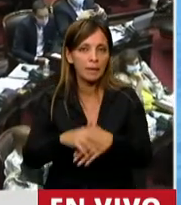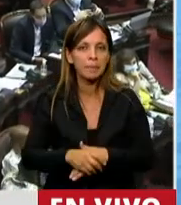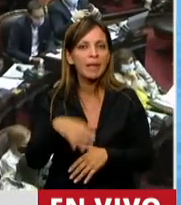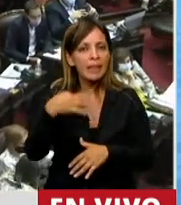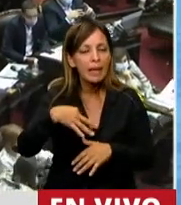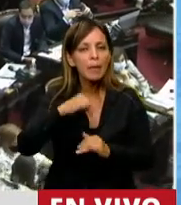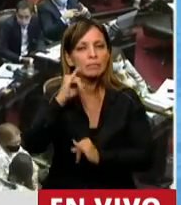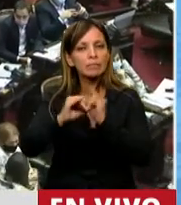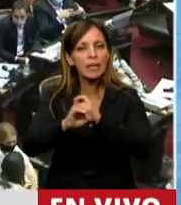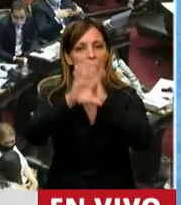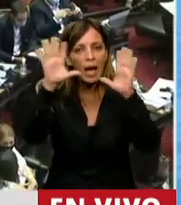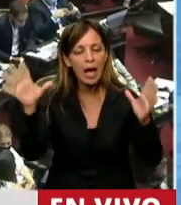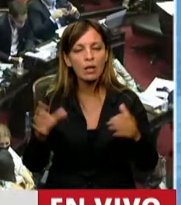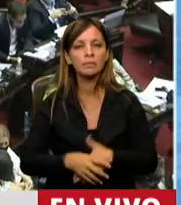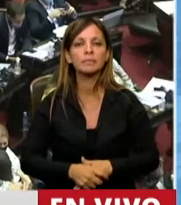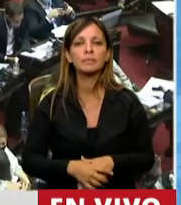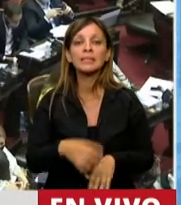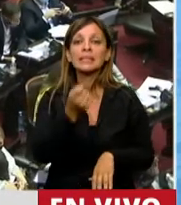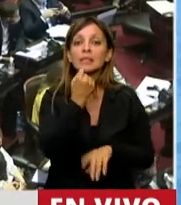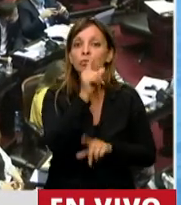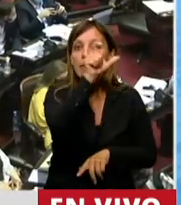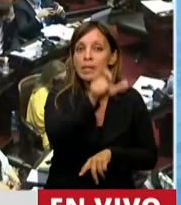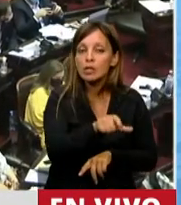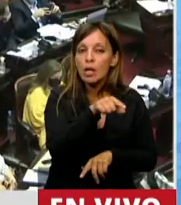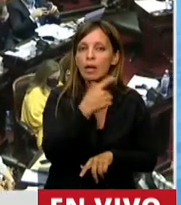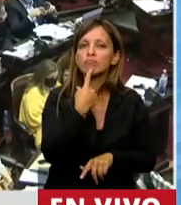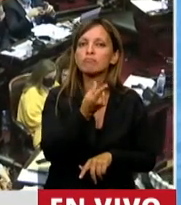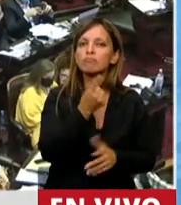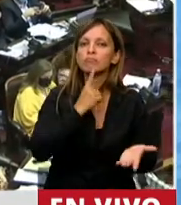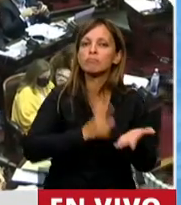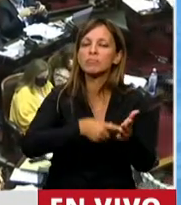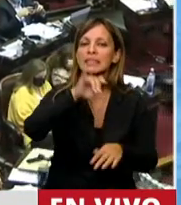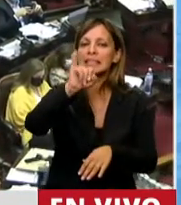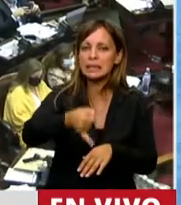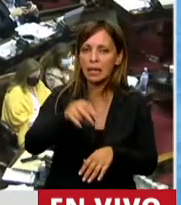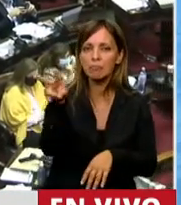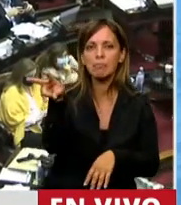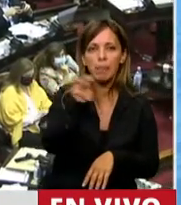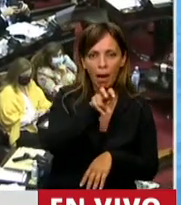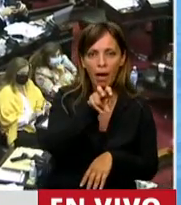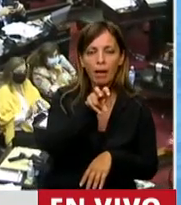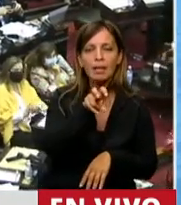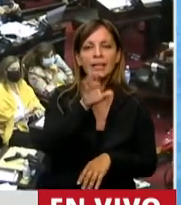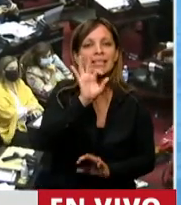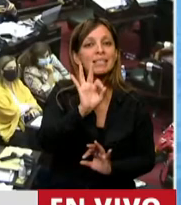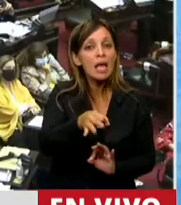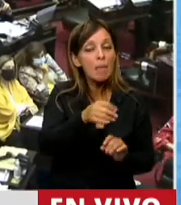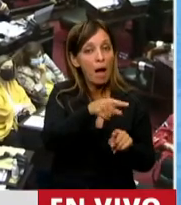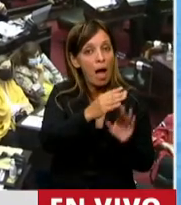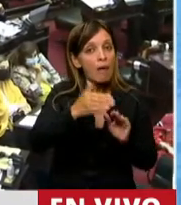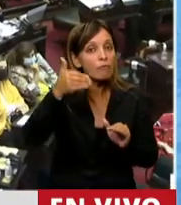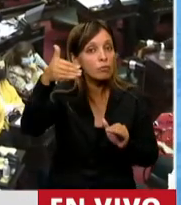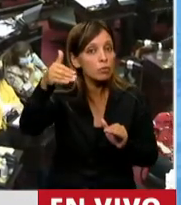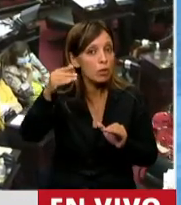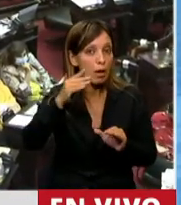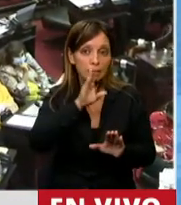claro, de manera tal que quien acepte cobrar este monto sepa que no va a tener posibilidad